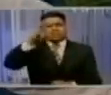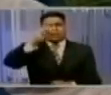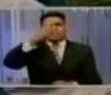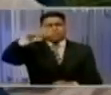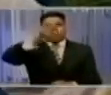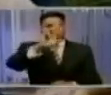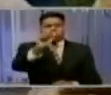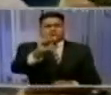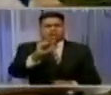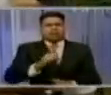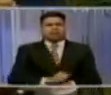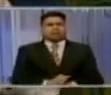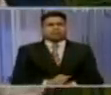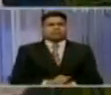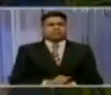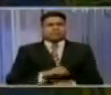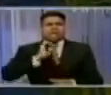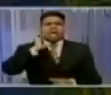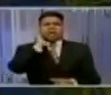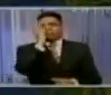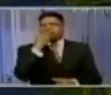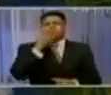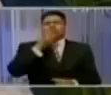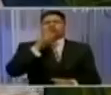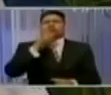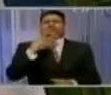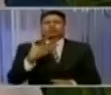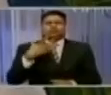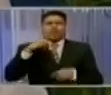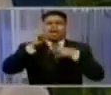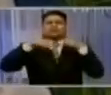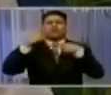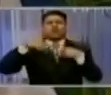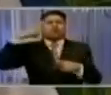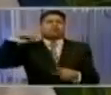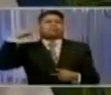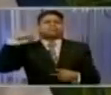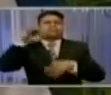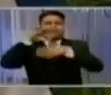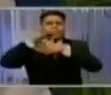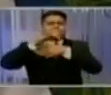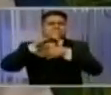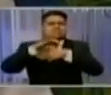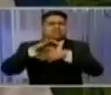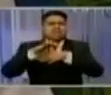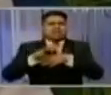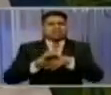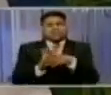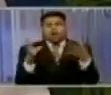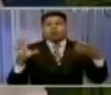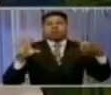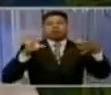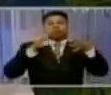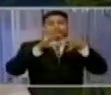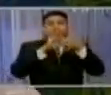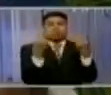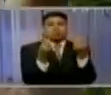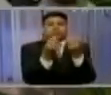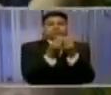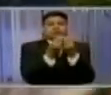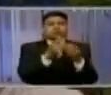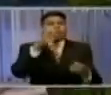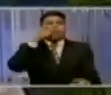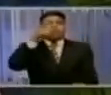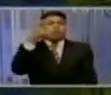Esa hermosura de mestizaje histórico que unió a nuestros pueblos originarios, a nuestros